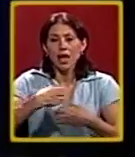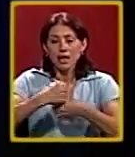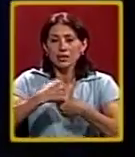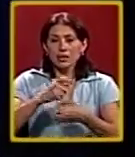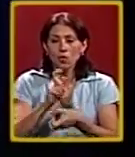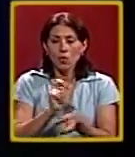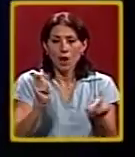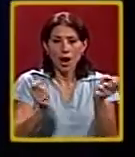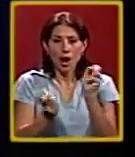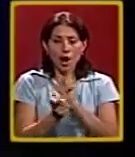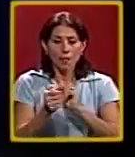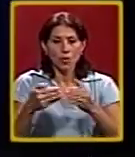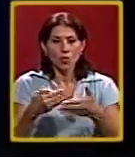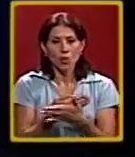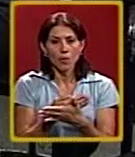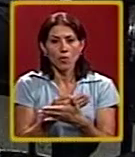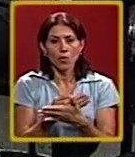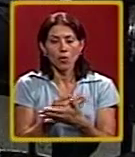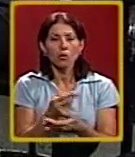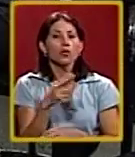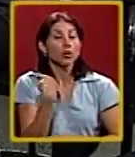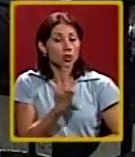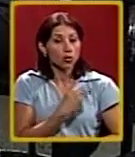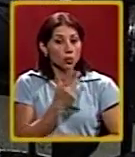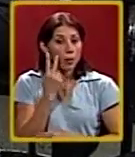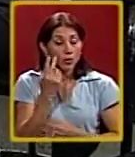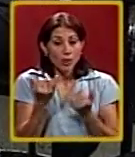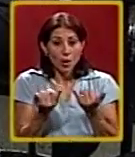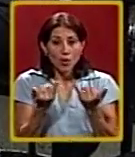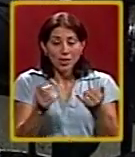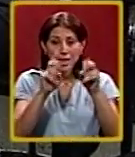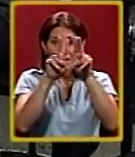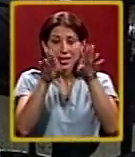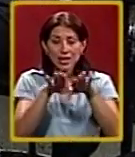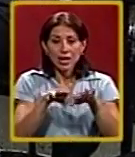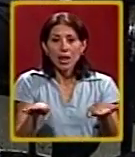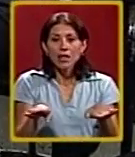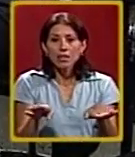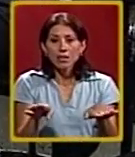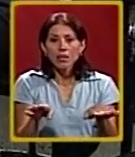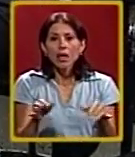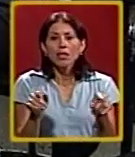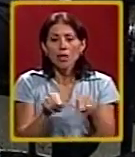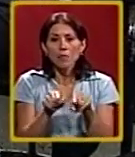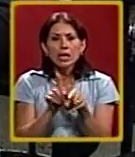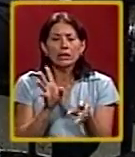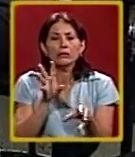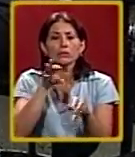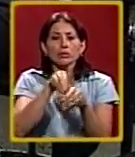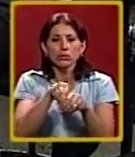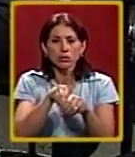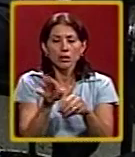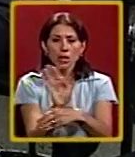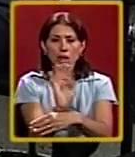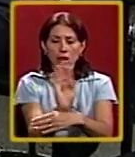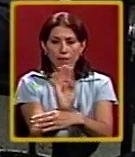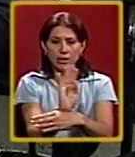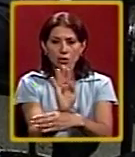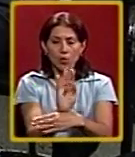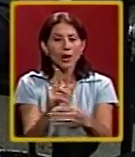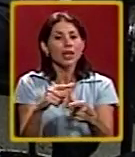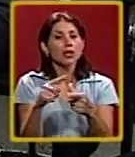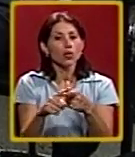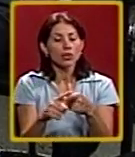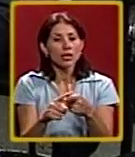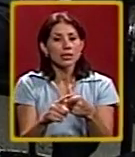cambio nuevo, donde estamos viendo que Internet ahorita va a estar dentro de la misma televisión, ¿verdad? Entonces,